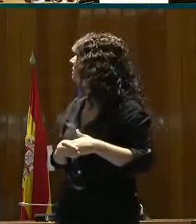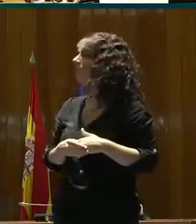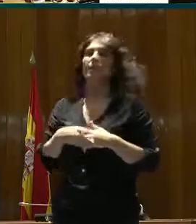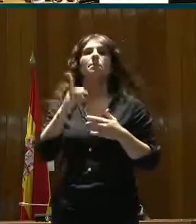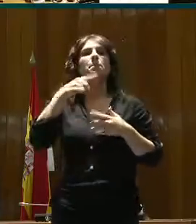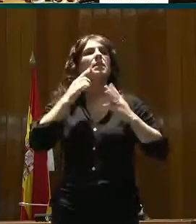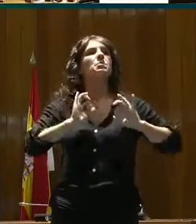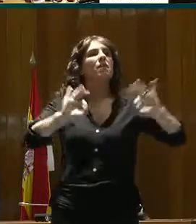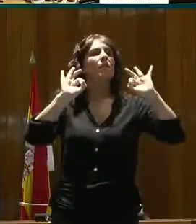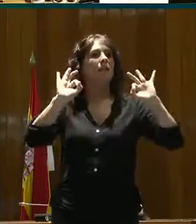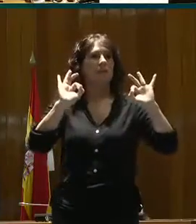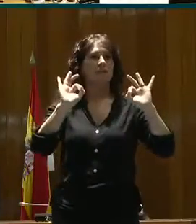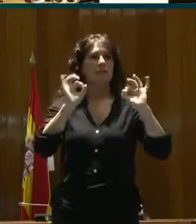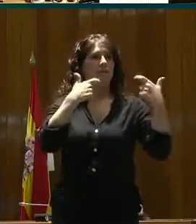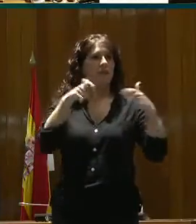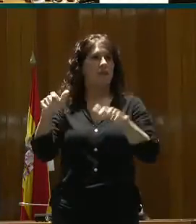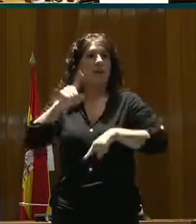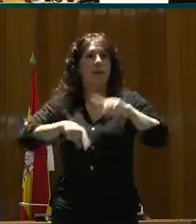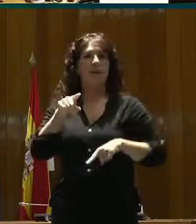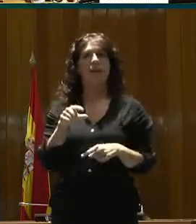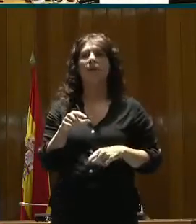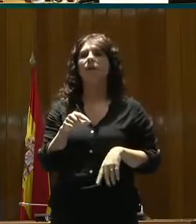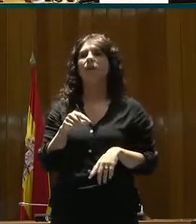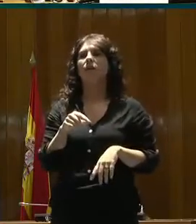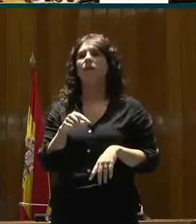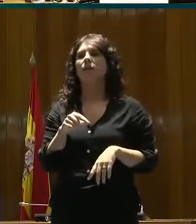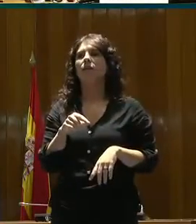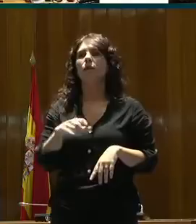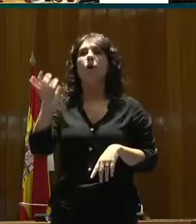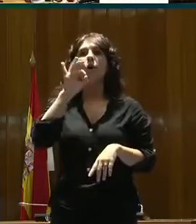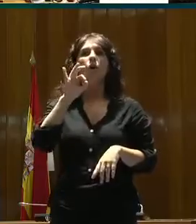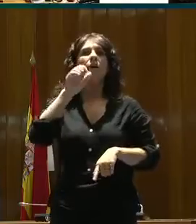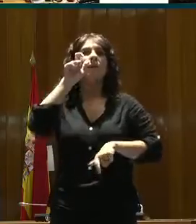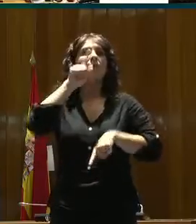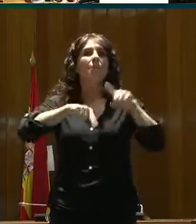especificidad o referencia impersonal.